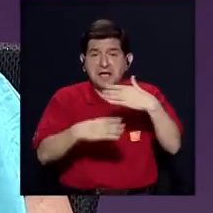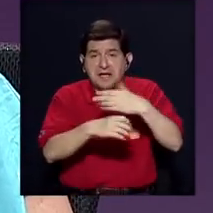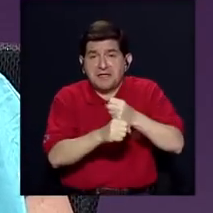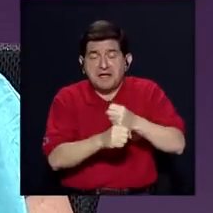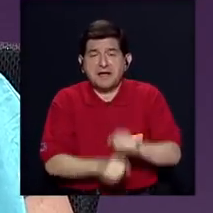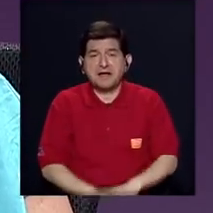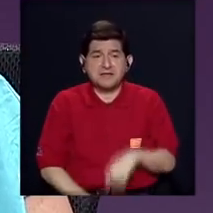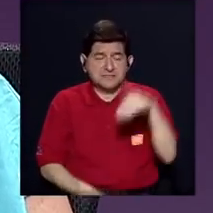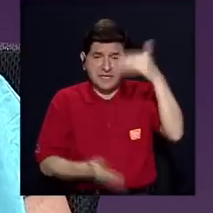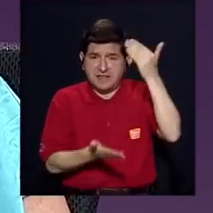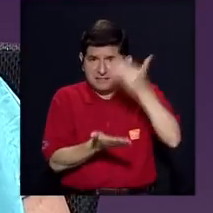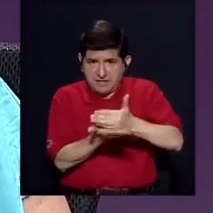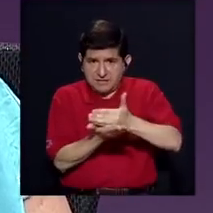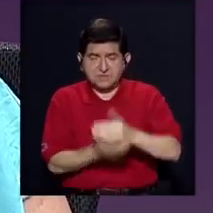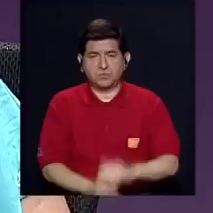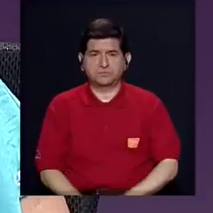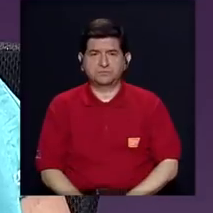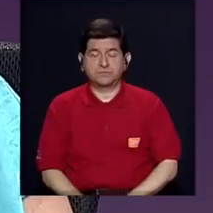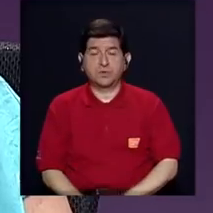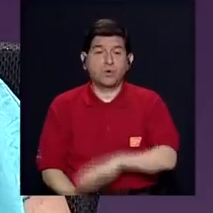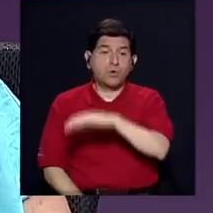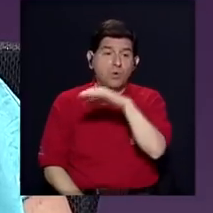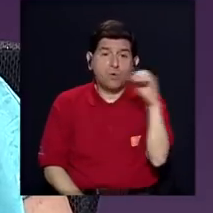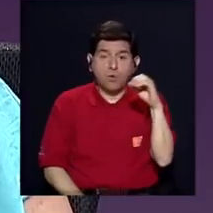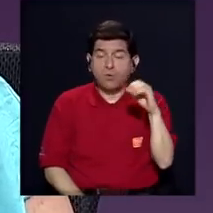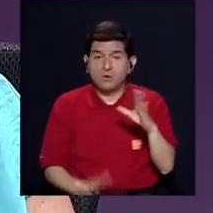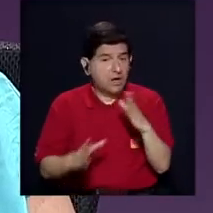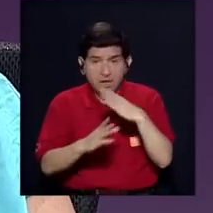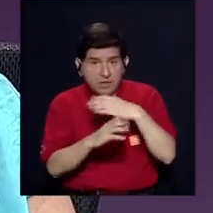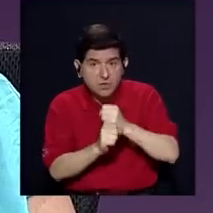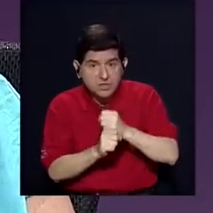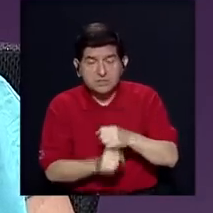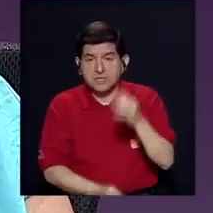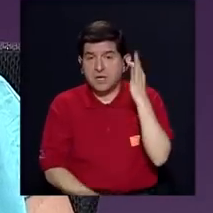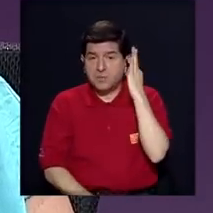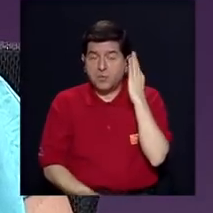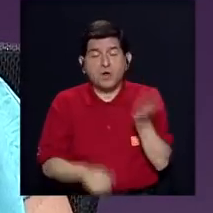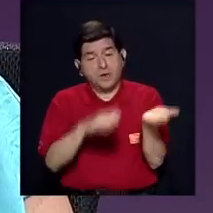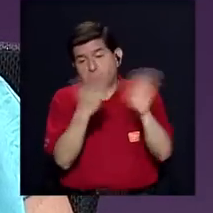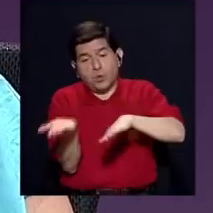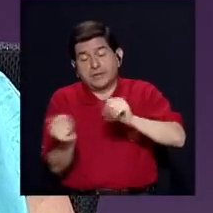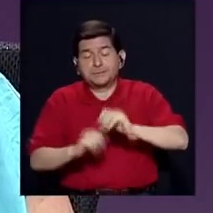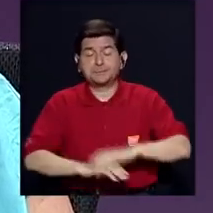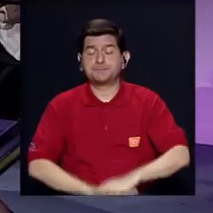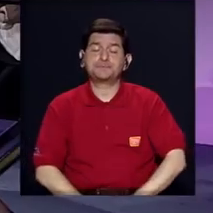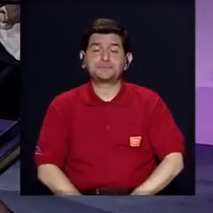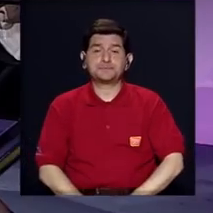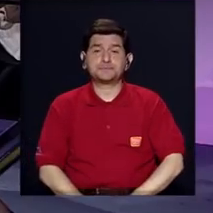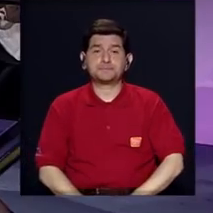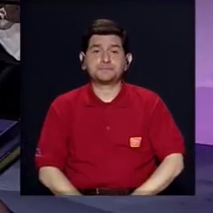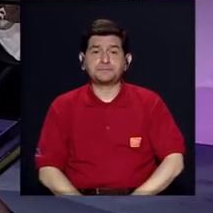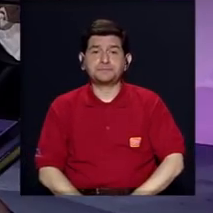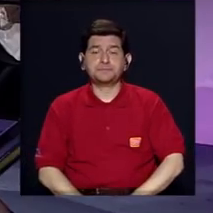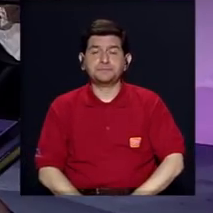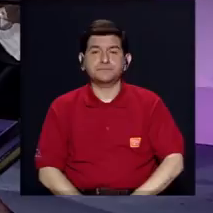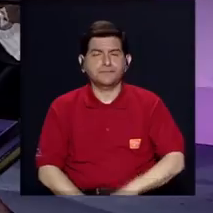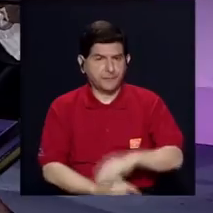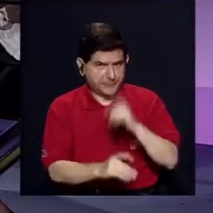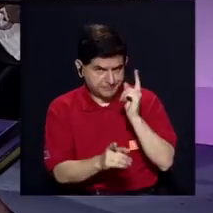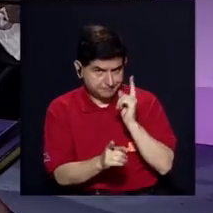esa interrupción verdad porque si no si no se hace la mujer la mujer se va a morir claro verdad entonces